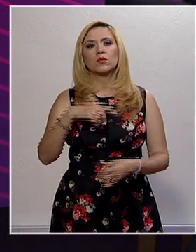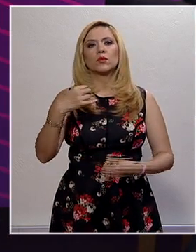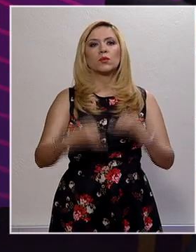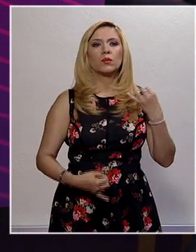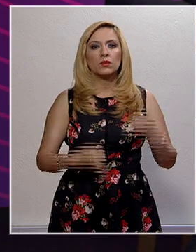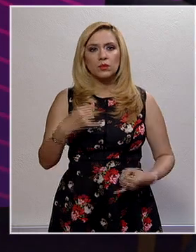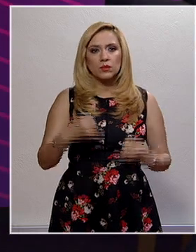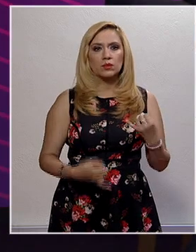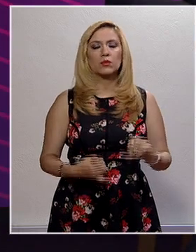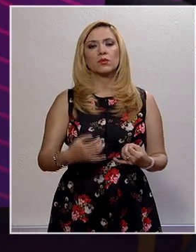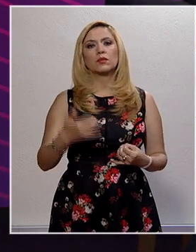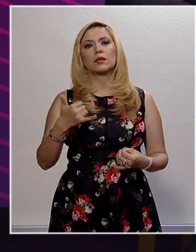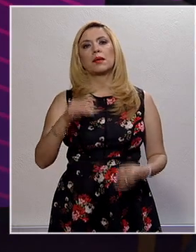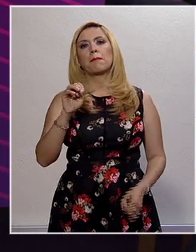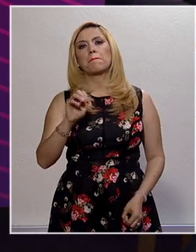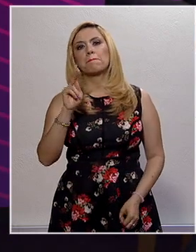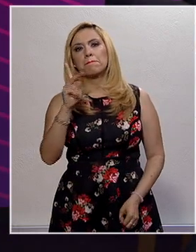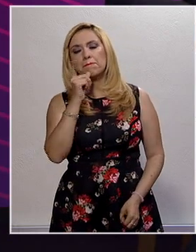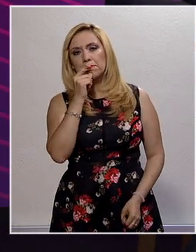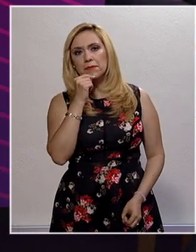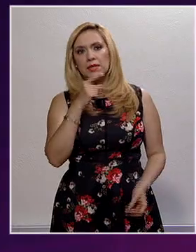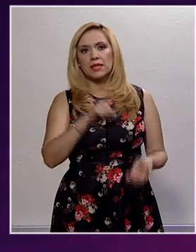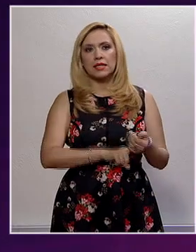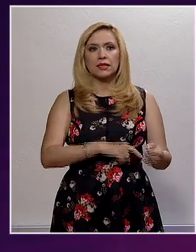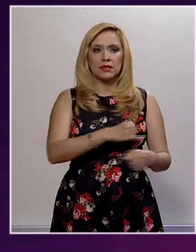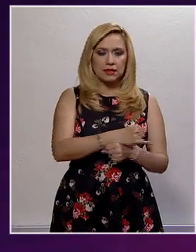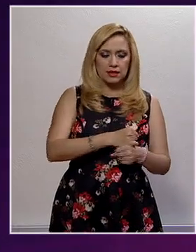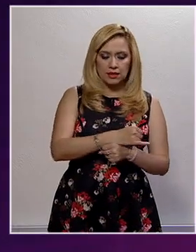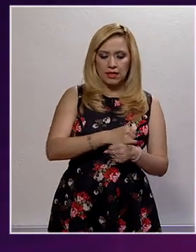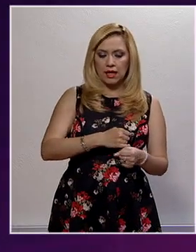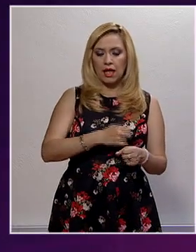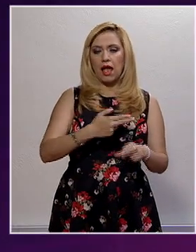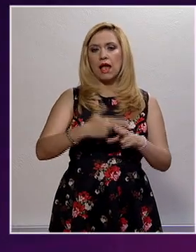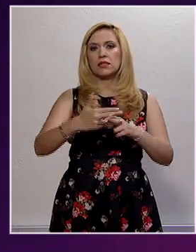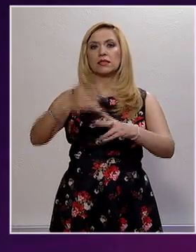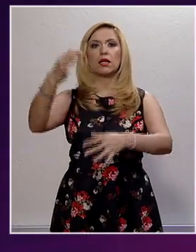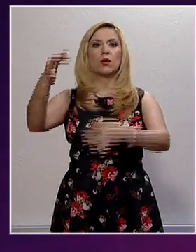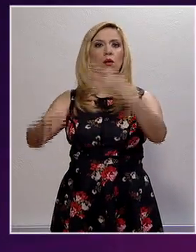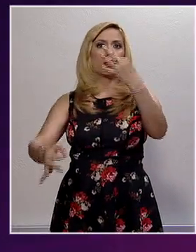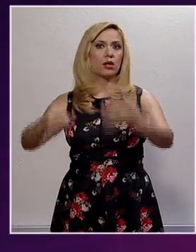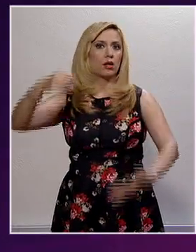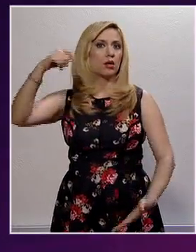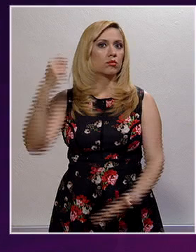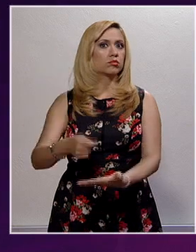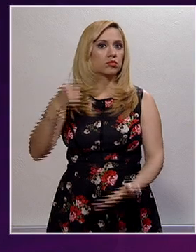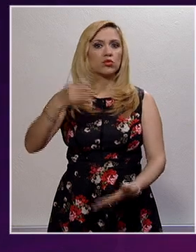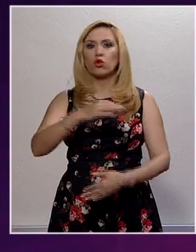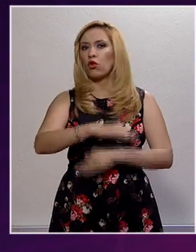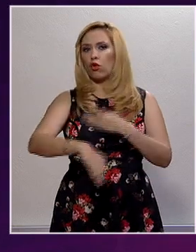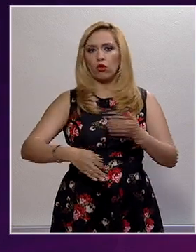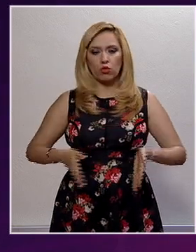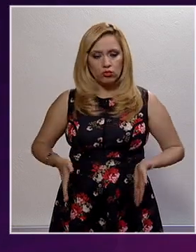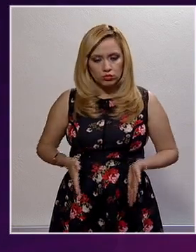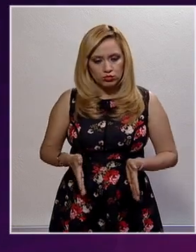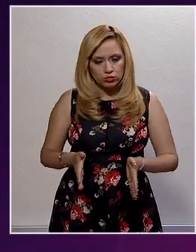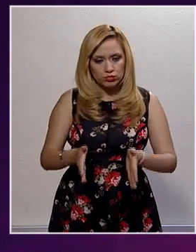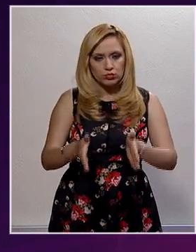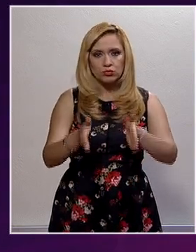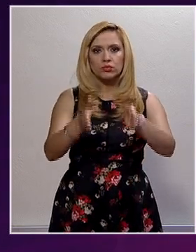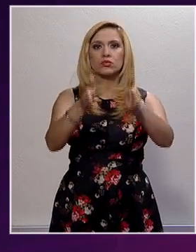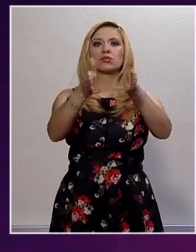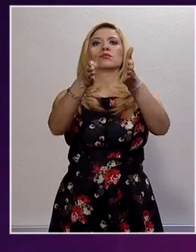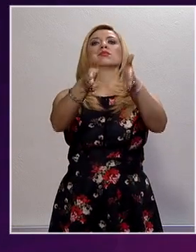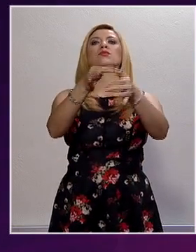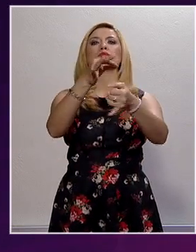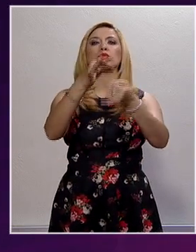jueces y los ministerios públicos, o sea, desde la investigación hasta el juicio, todo el camino del acceso a la justicia